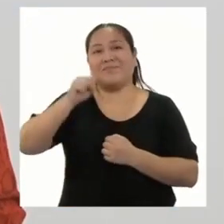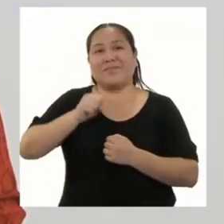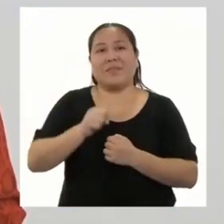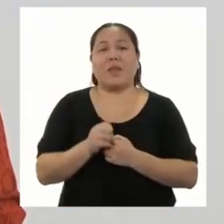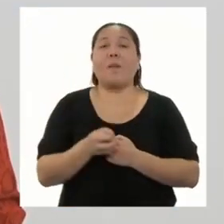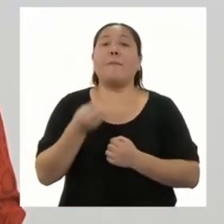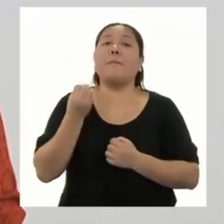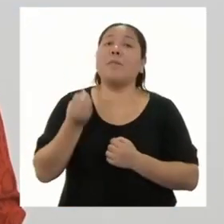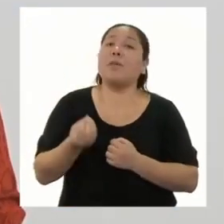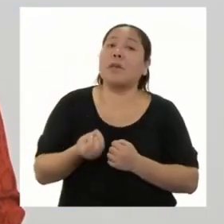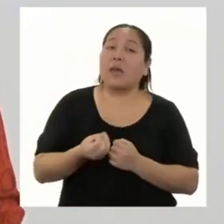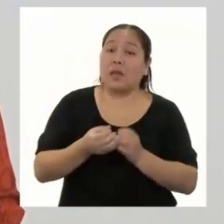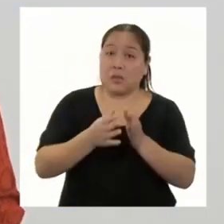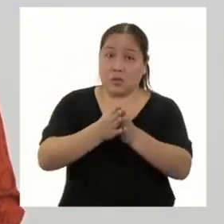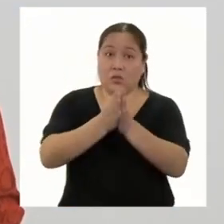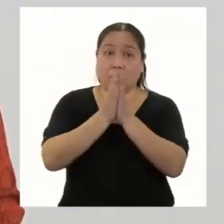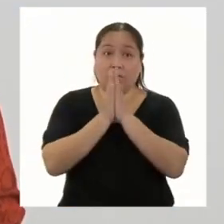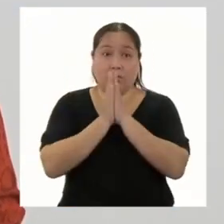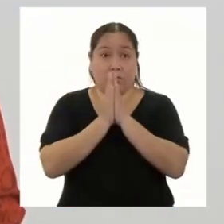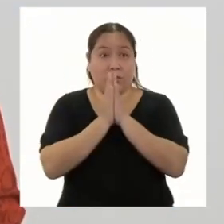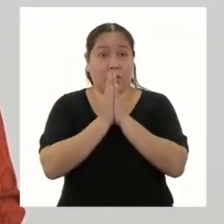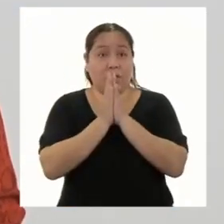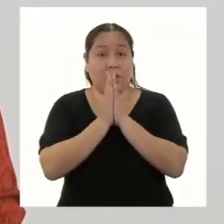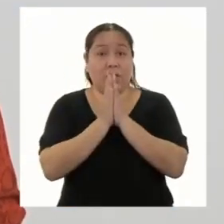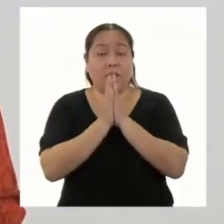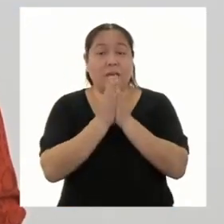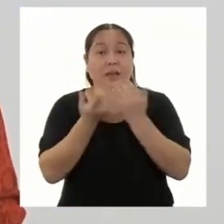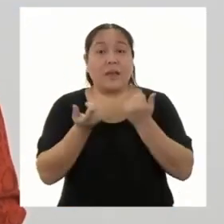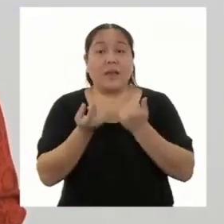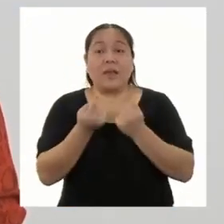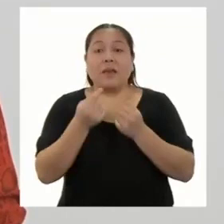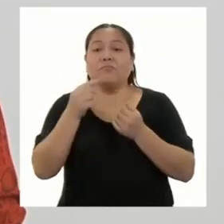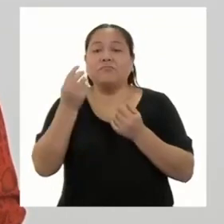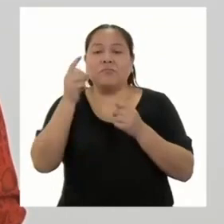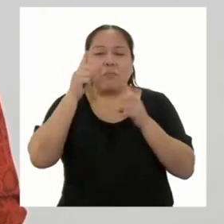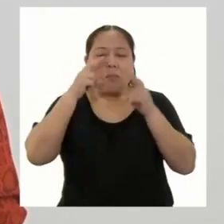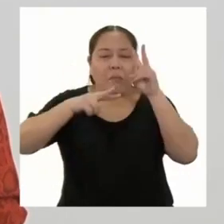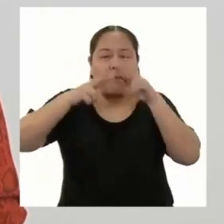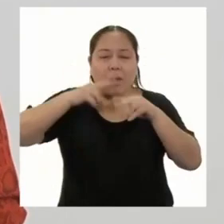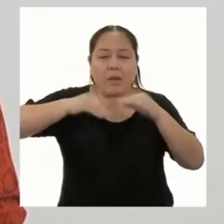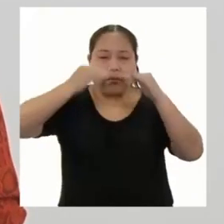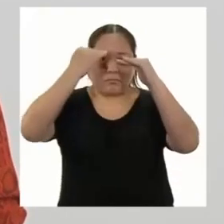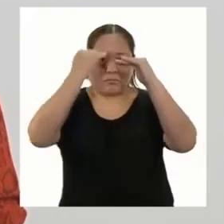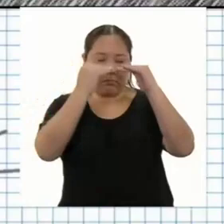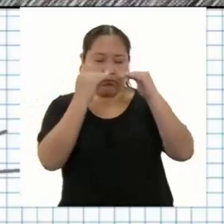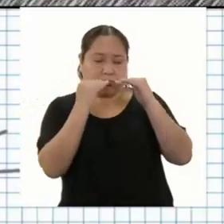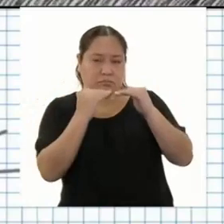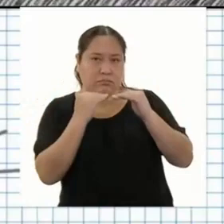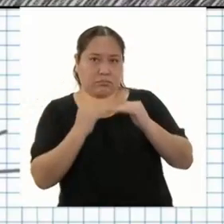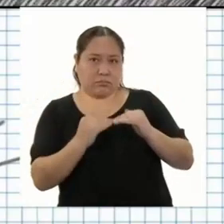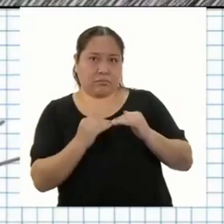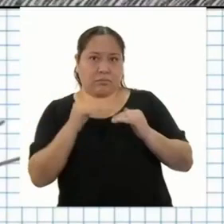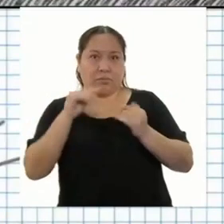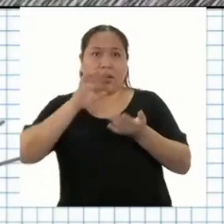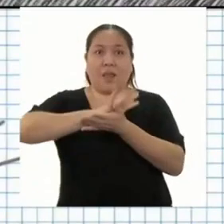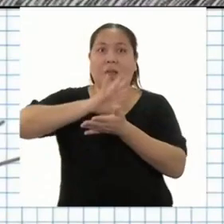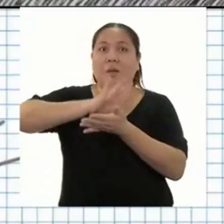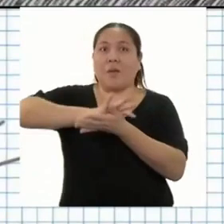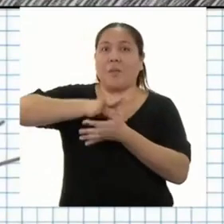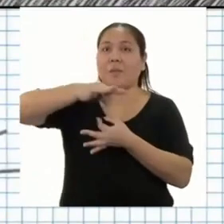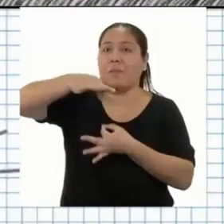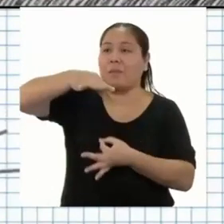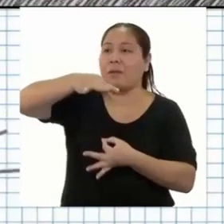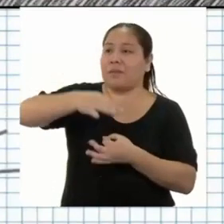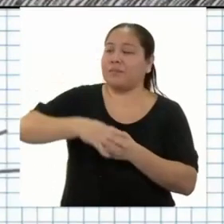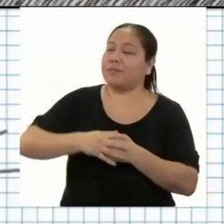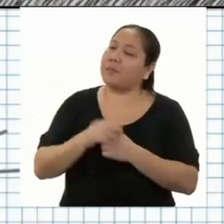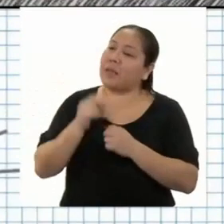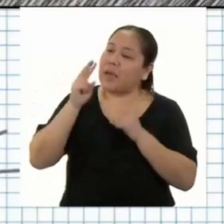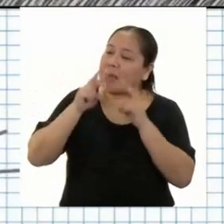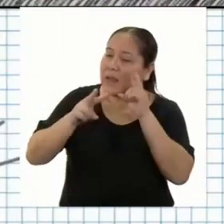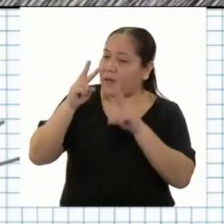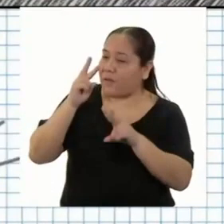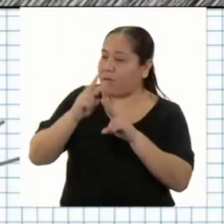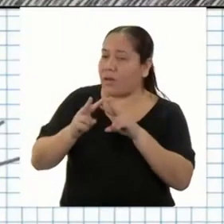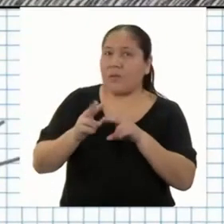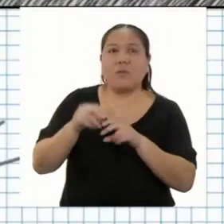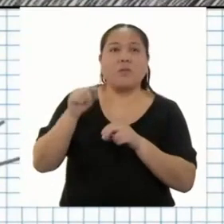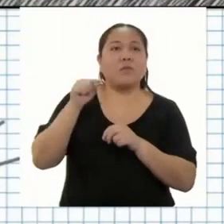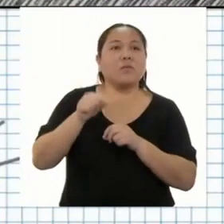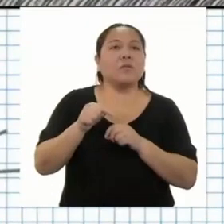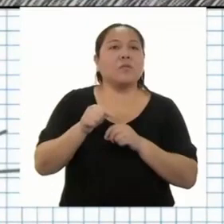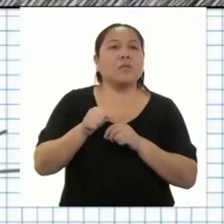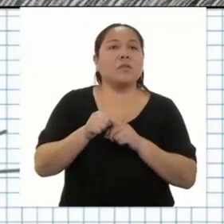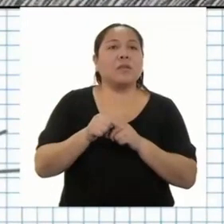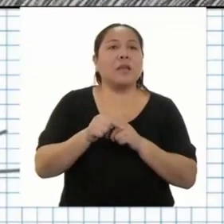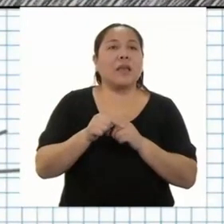nos piden calcular es la altura del estante en el papel, por lo que la calculamos a partir de